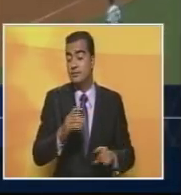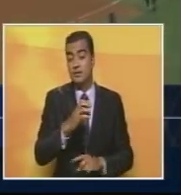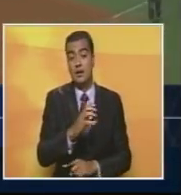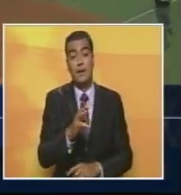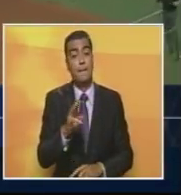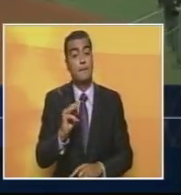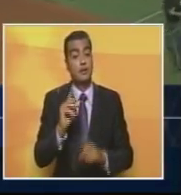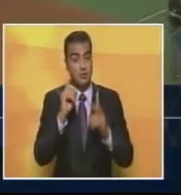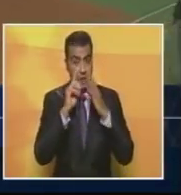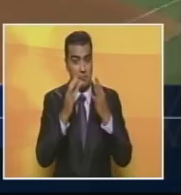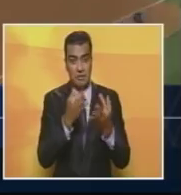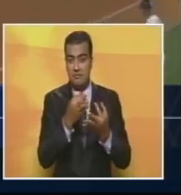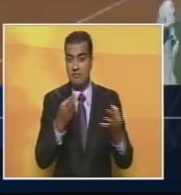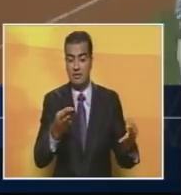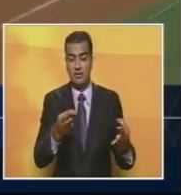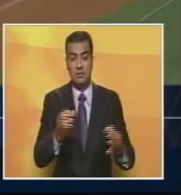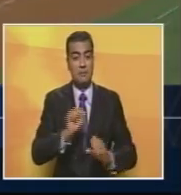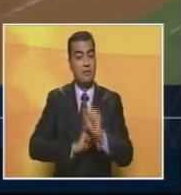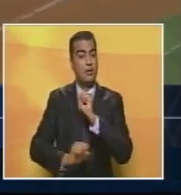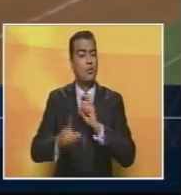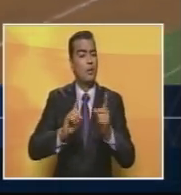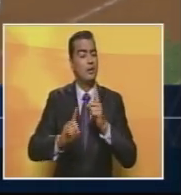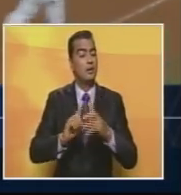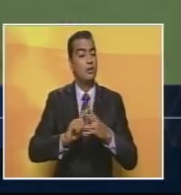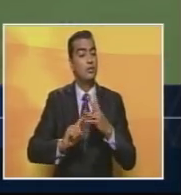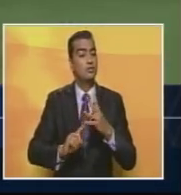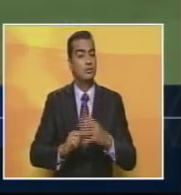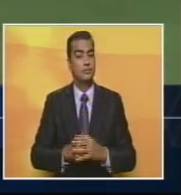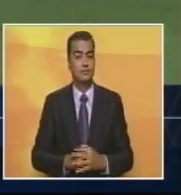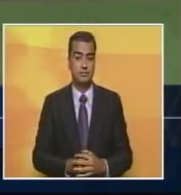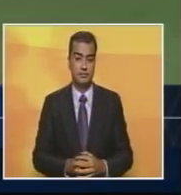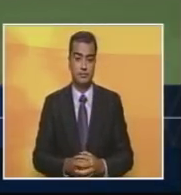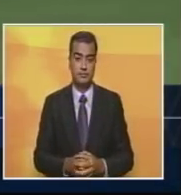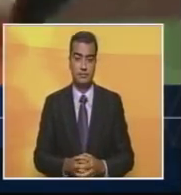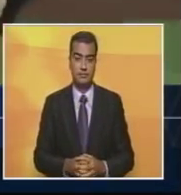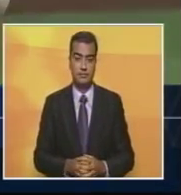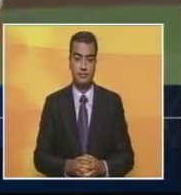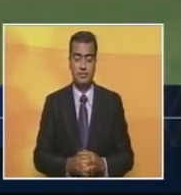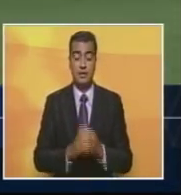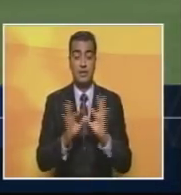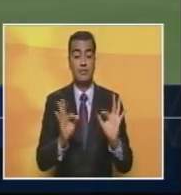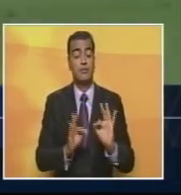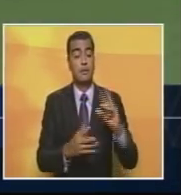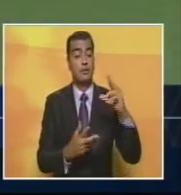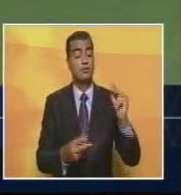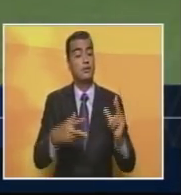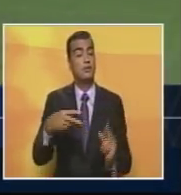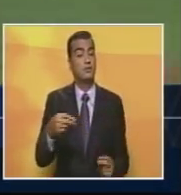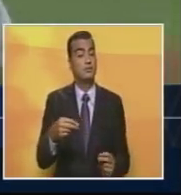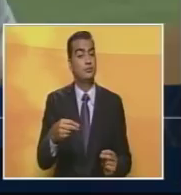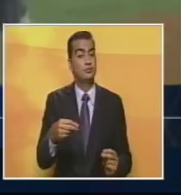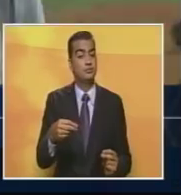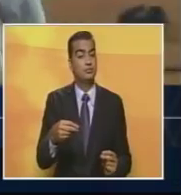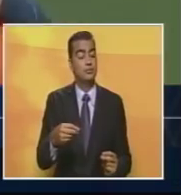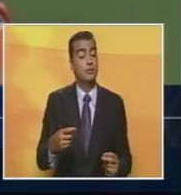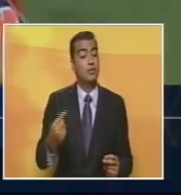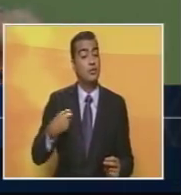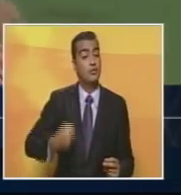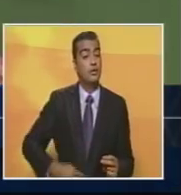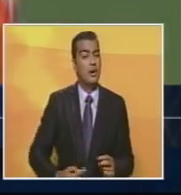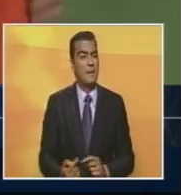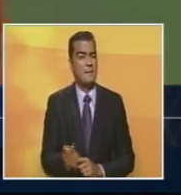se mostró implacable e impidió cualquier reacción californiana. De esta manera, los Astros de Houston se consiguen